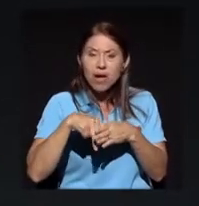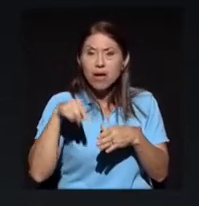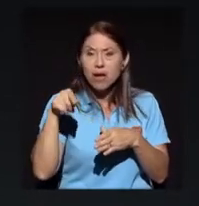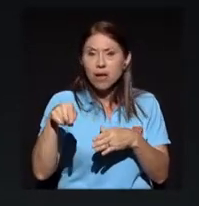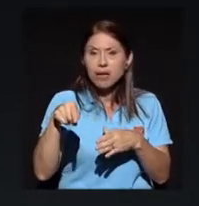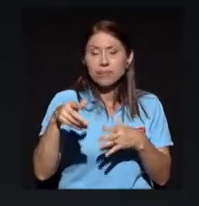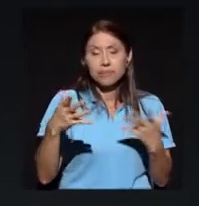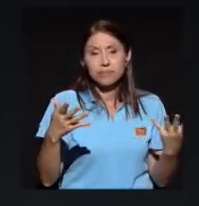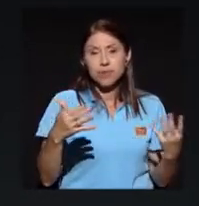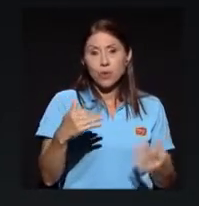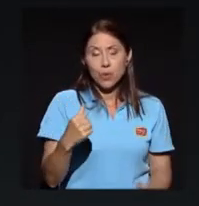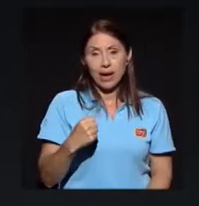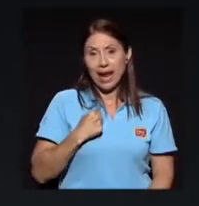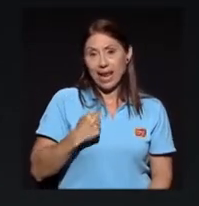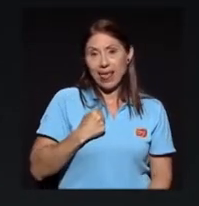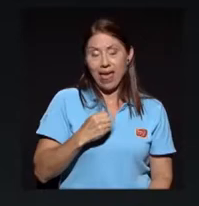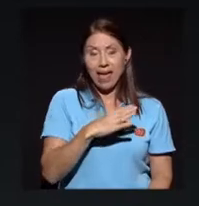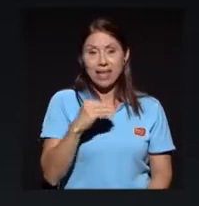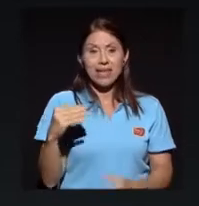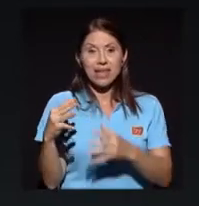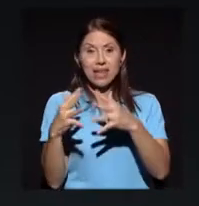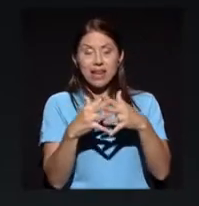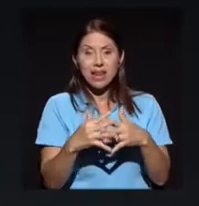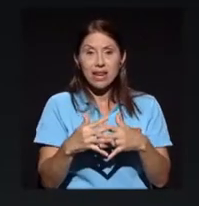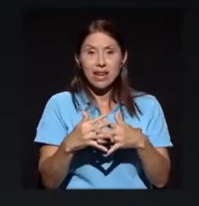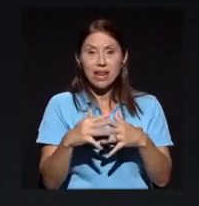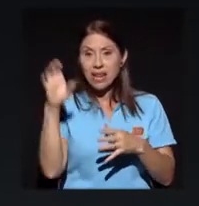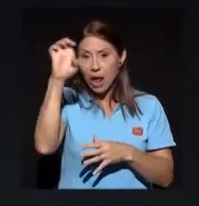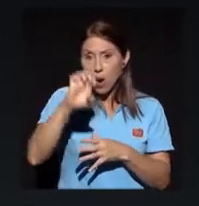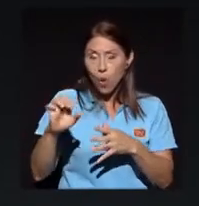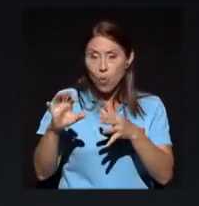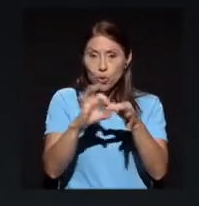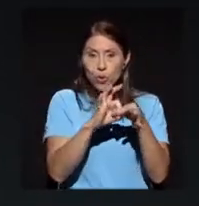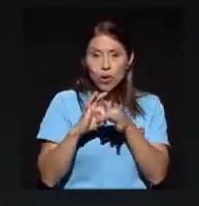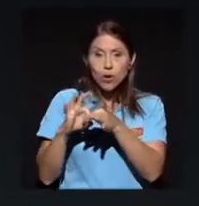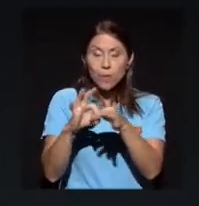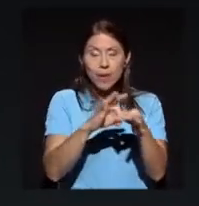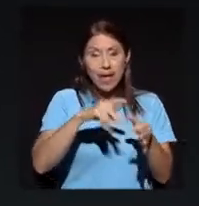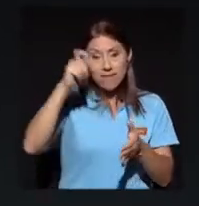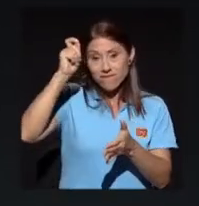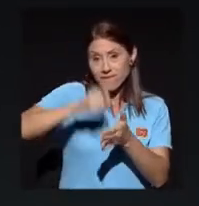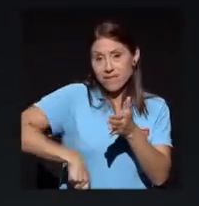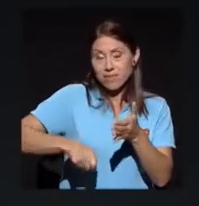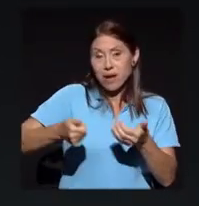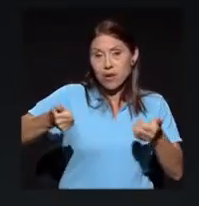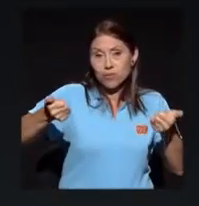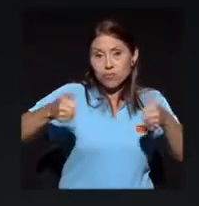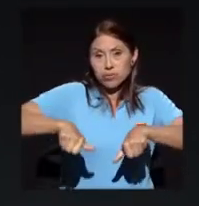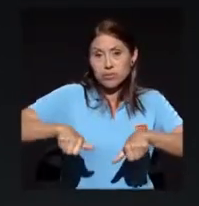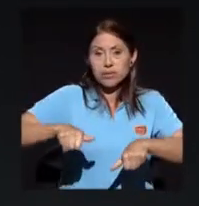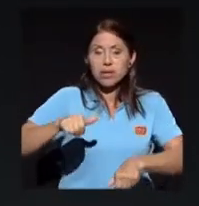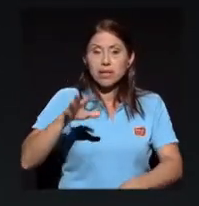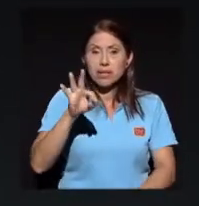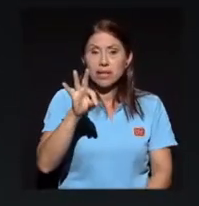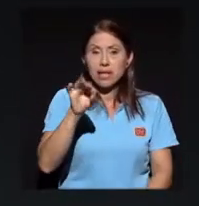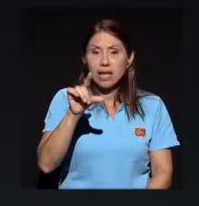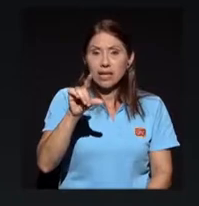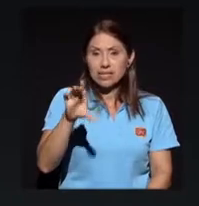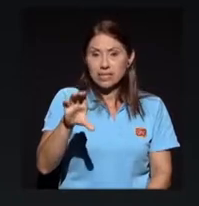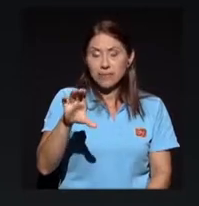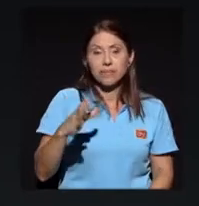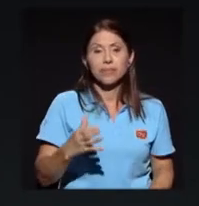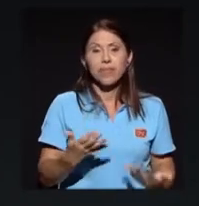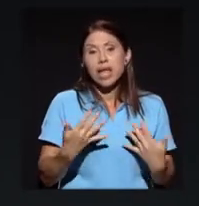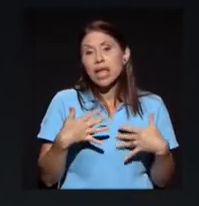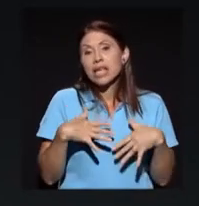y canadá firmaron un tratado de libre comercio y es que aunque